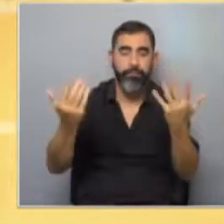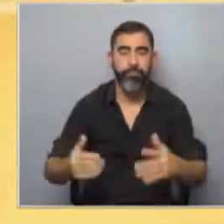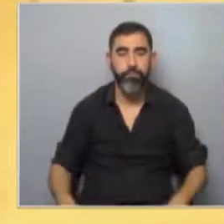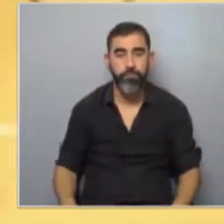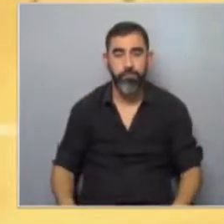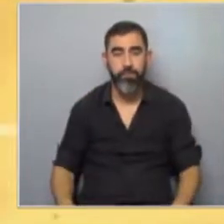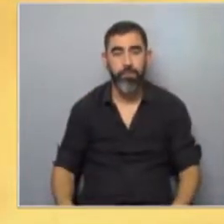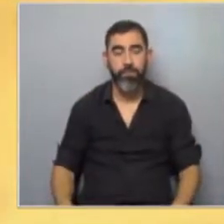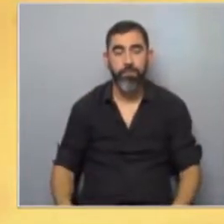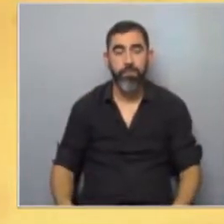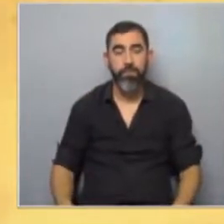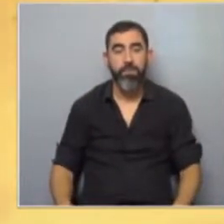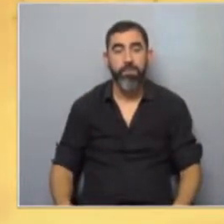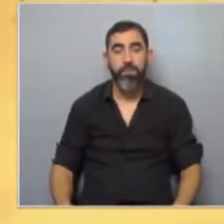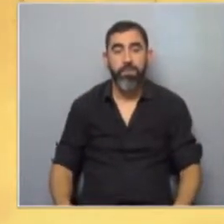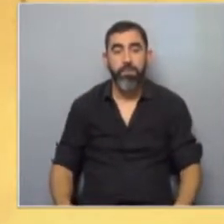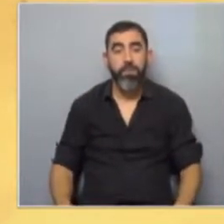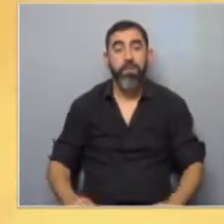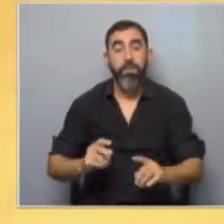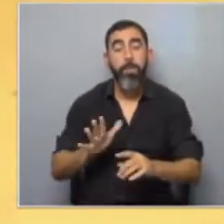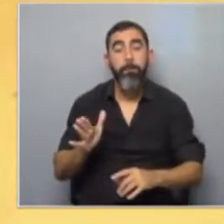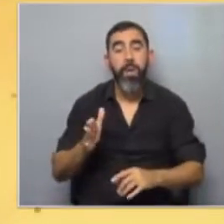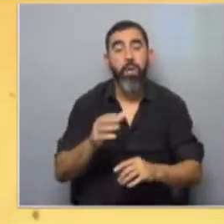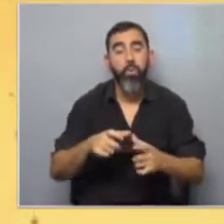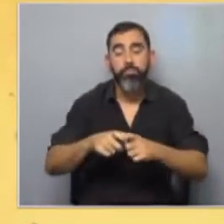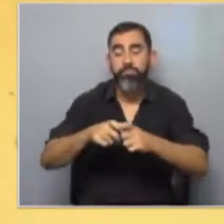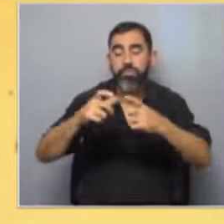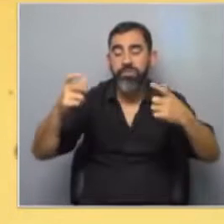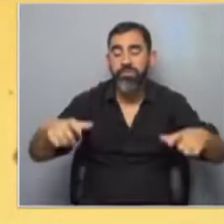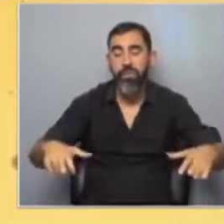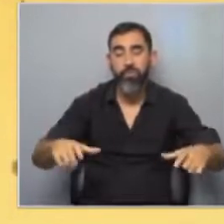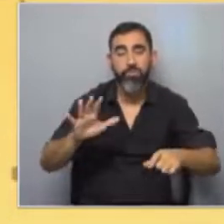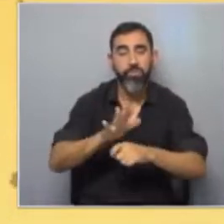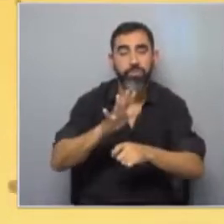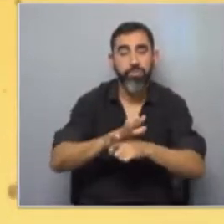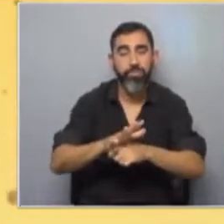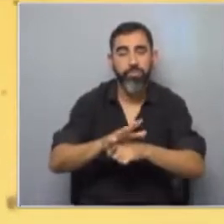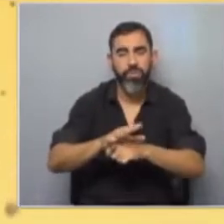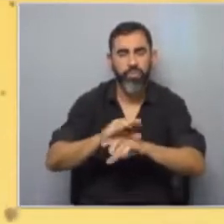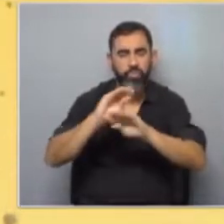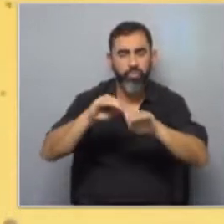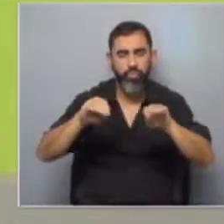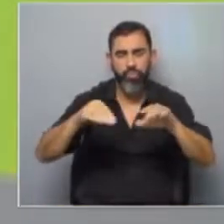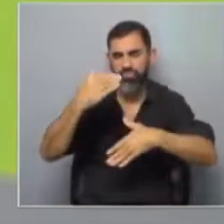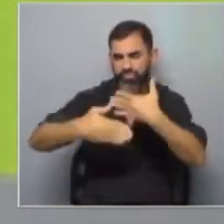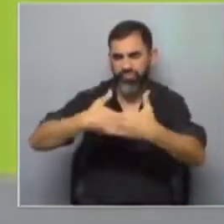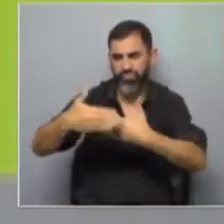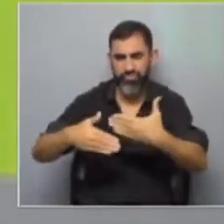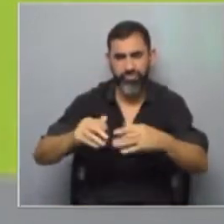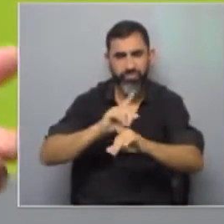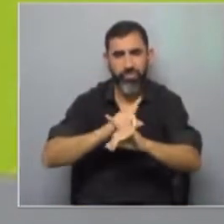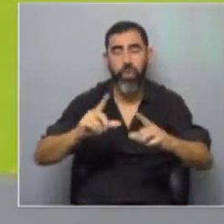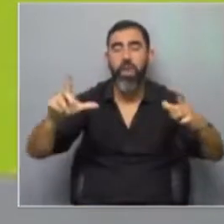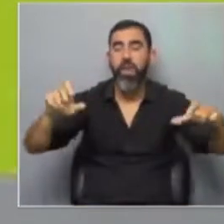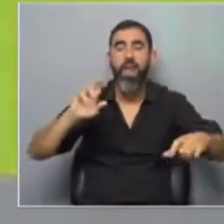emprendimientos, digamos que tienen su supervivencia un poco más amenazada. Claro. En parte porque si no sabes que están ahí, si no conoces que están ahí